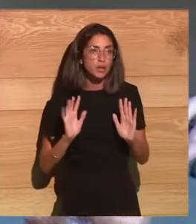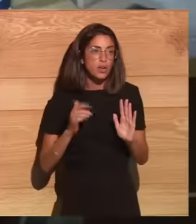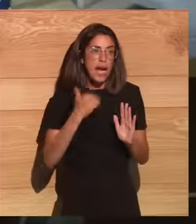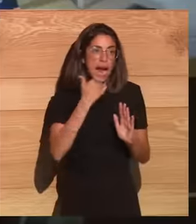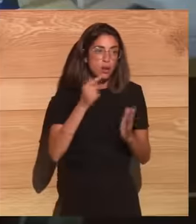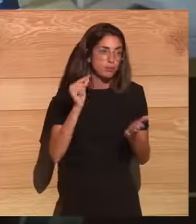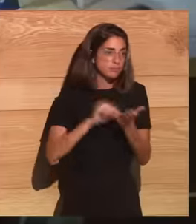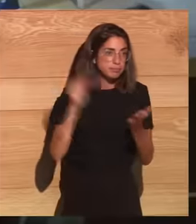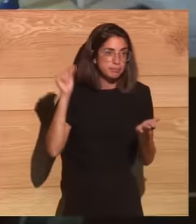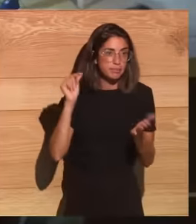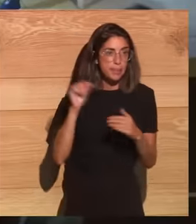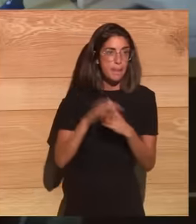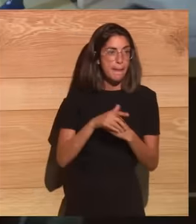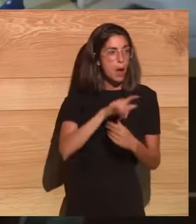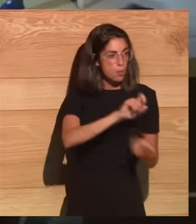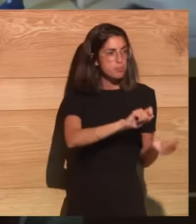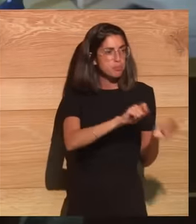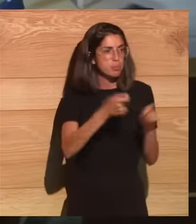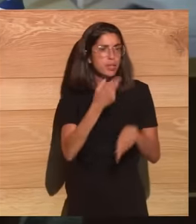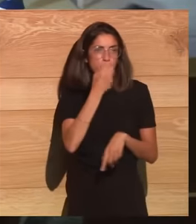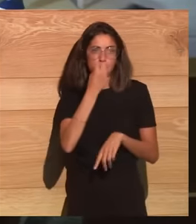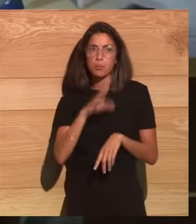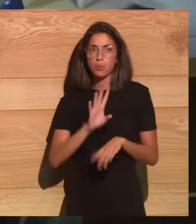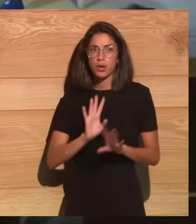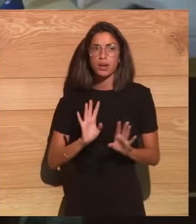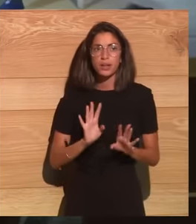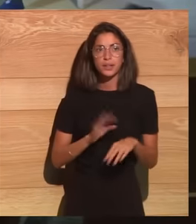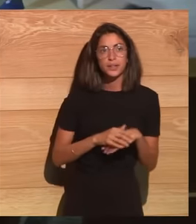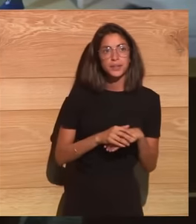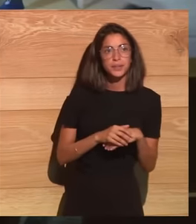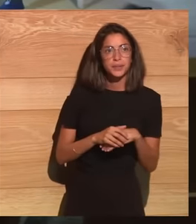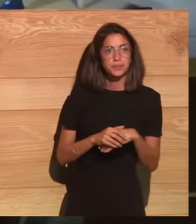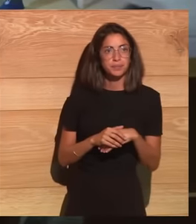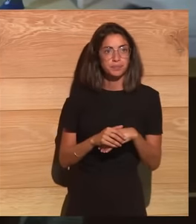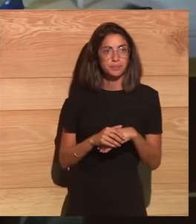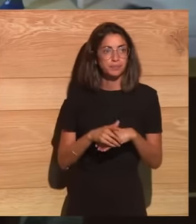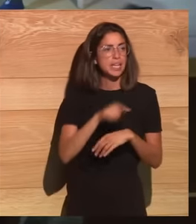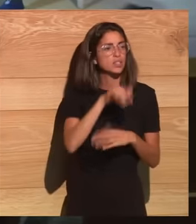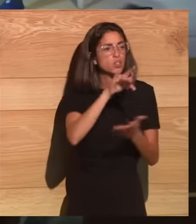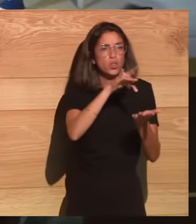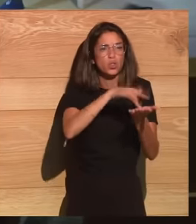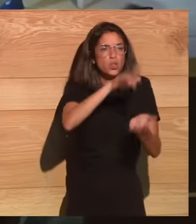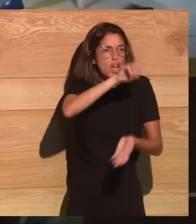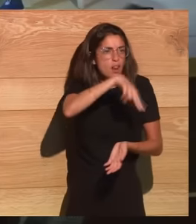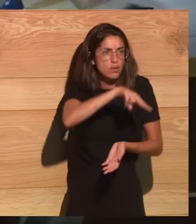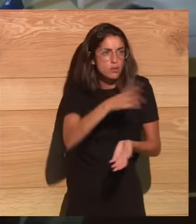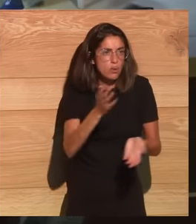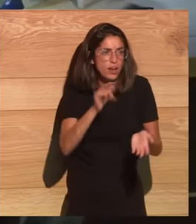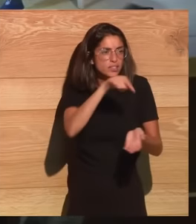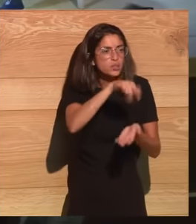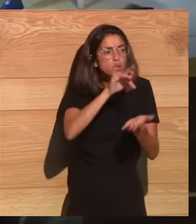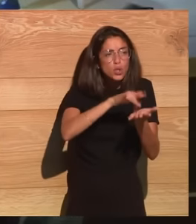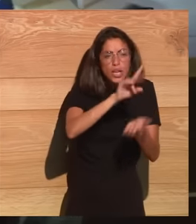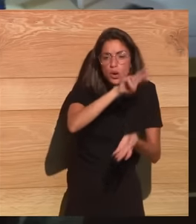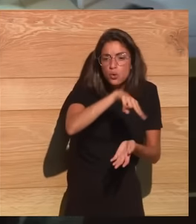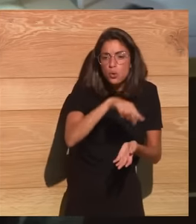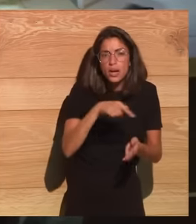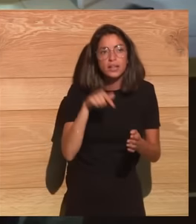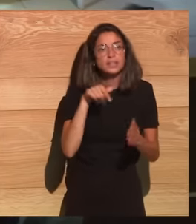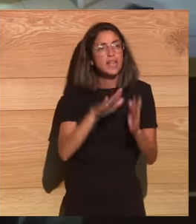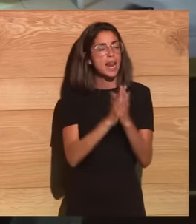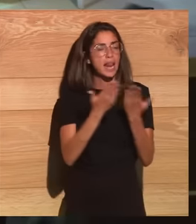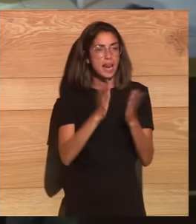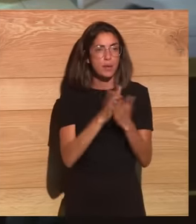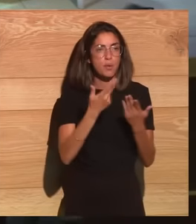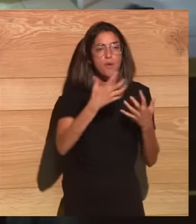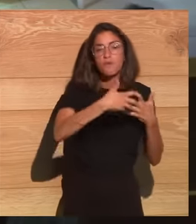Eso no ha pasado nunca. Muy buena metáfora, ¿eh? Está bien, ¿no? Eso no existe. Sí. Eso no ha pasado nunca. Eso no ha pasado nunca. Es que el libro eso tiene no frasecitas, ¿eh? El libro tiene frasecitas. No vas a